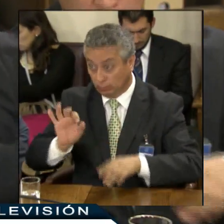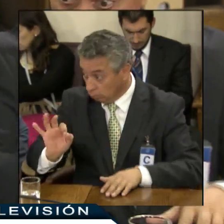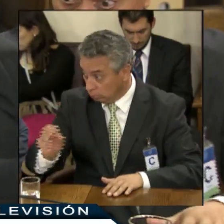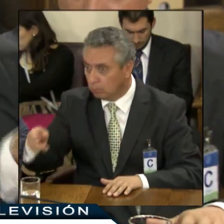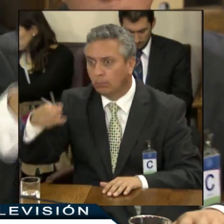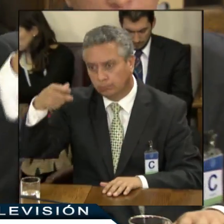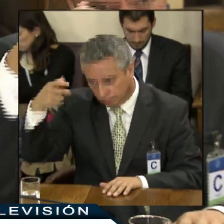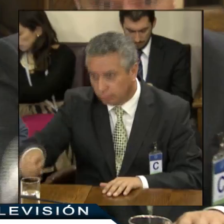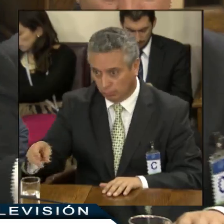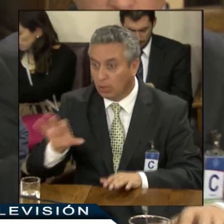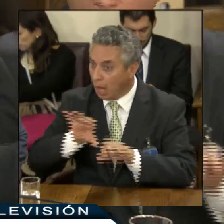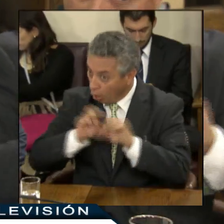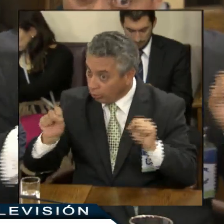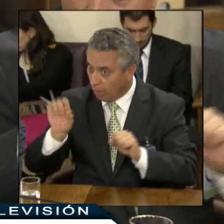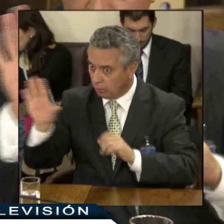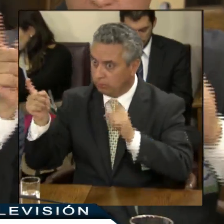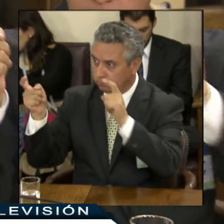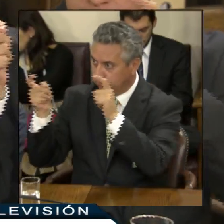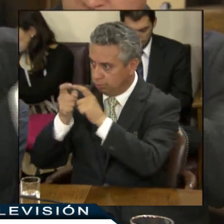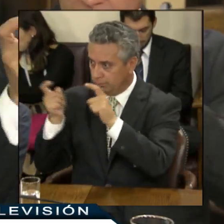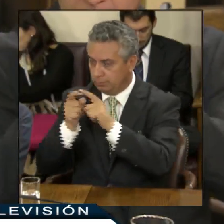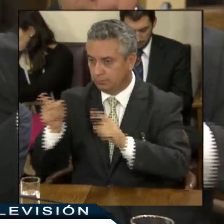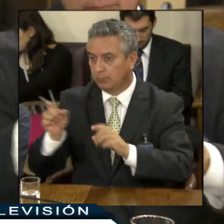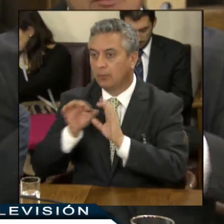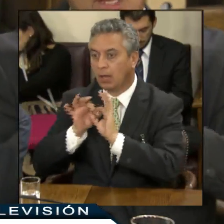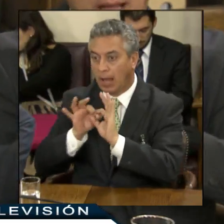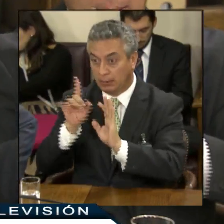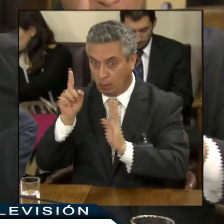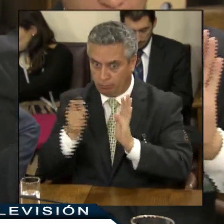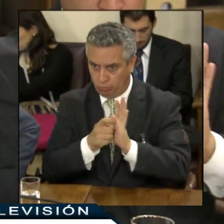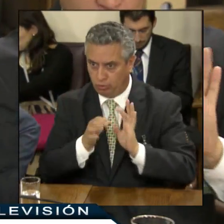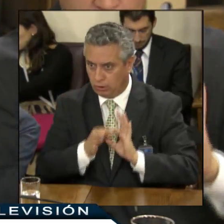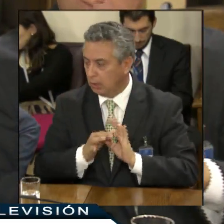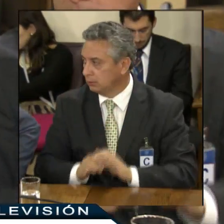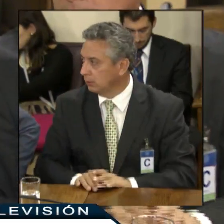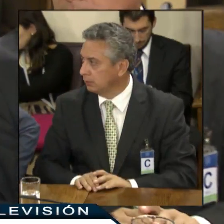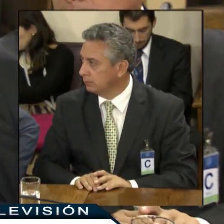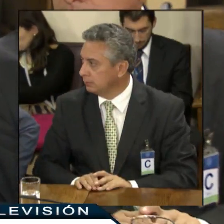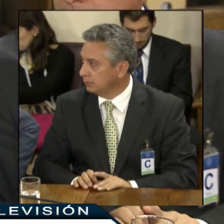comisión acordado Gracias por el por ese punto